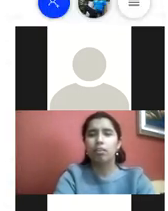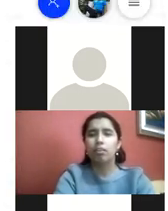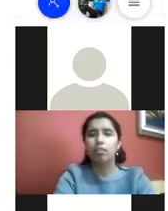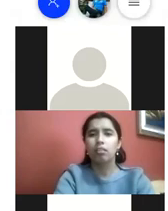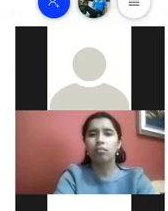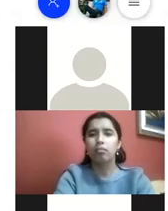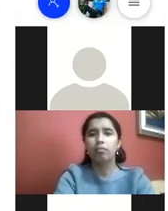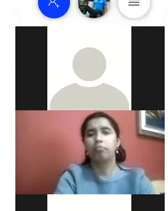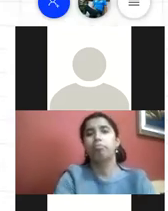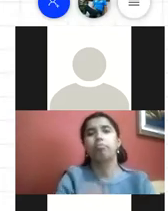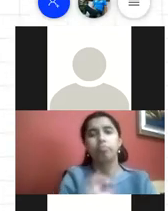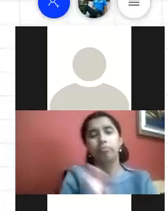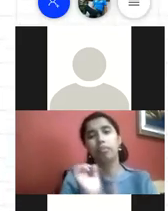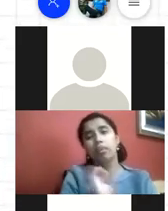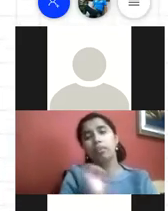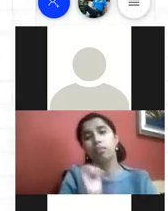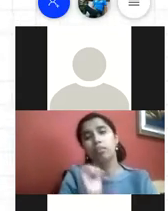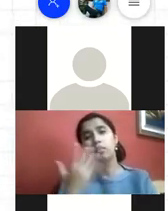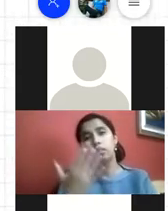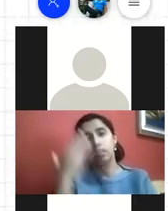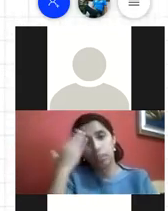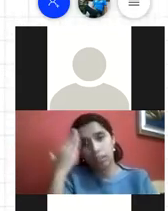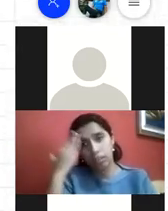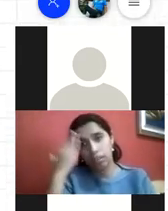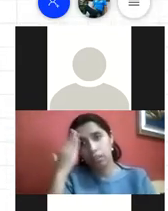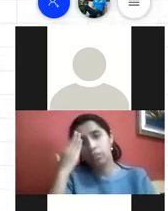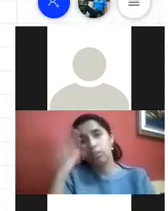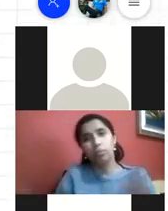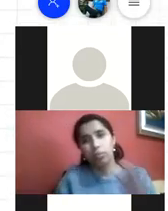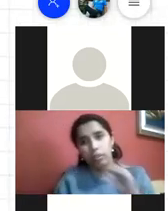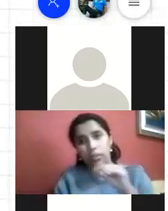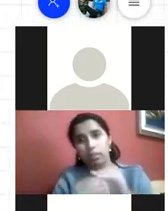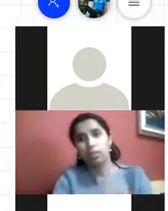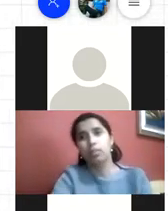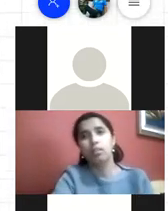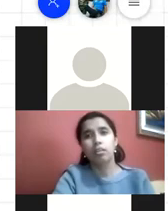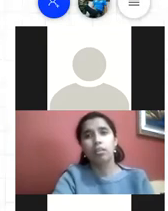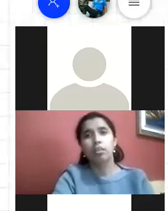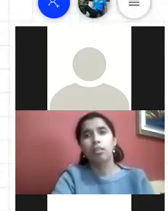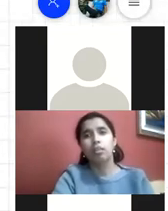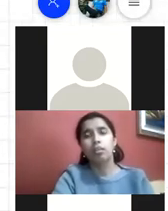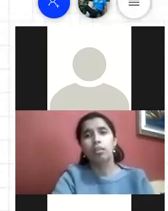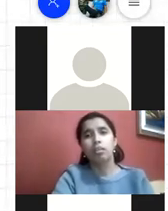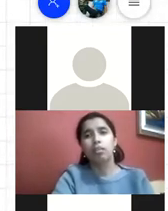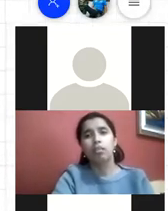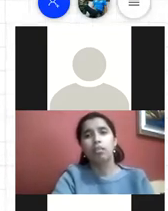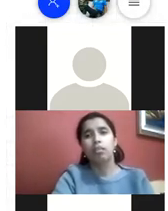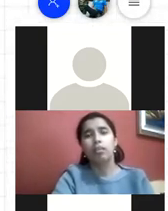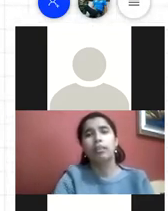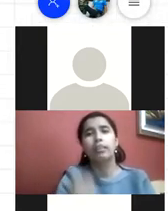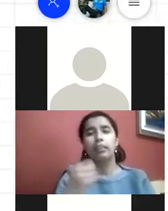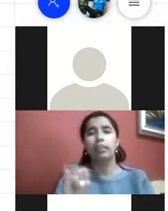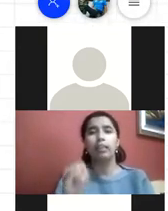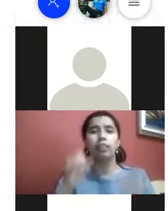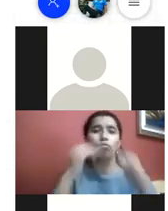Entonces ya sabemos, ya podemos agregarlo a nuestras anotaciones, que si el nivel de confianza es